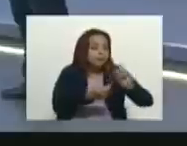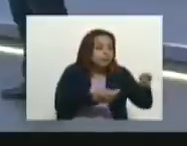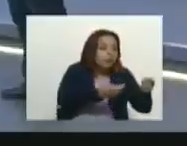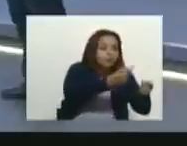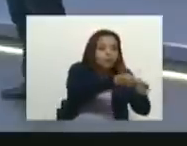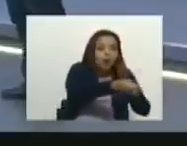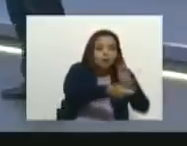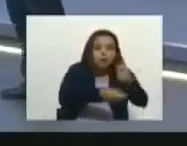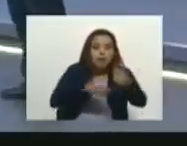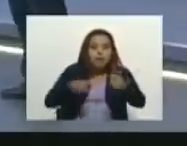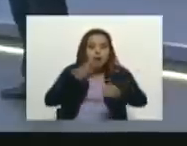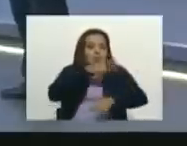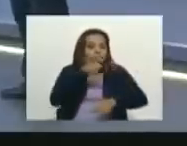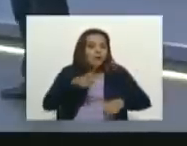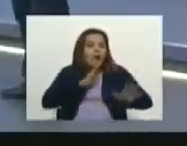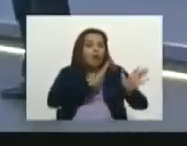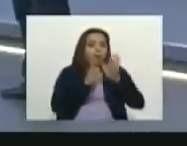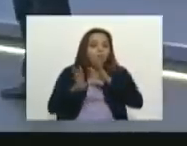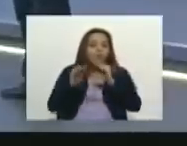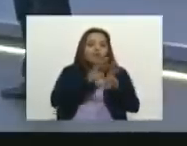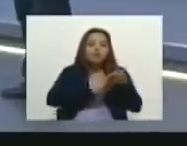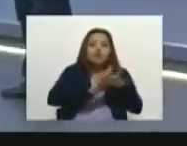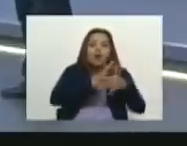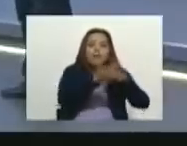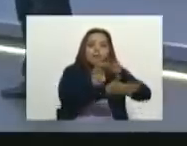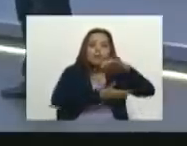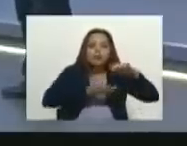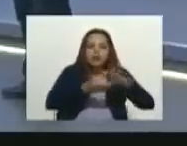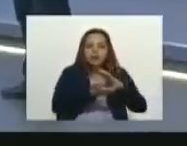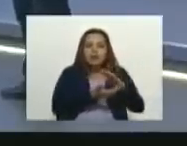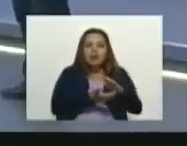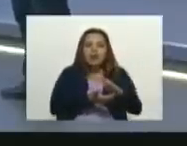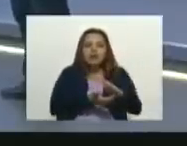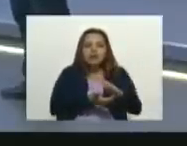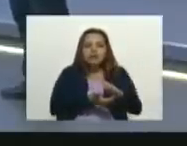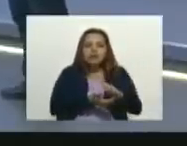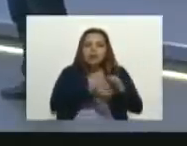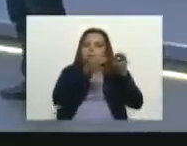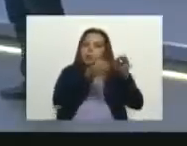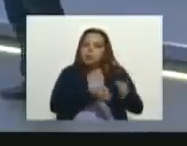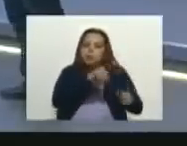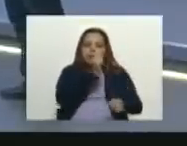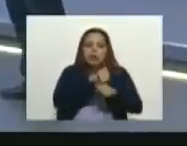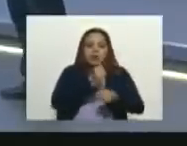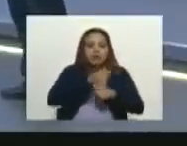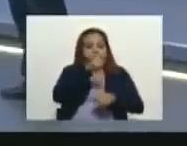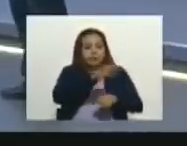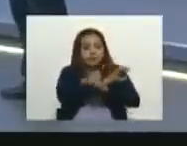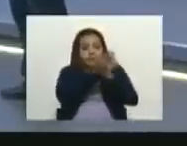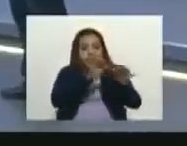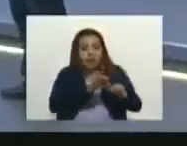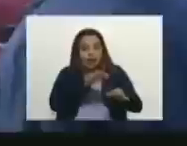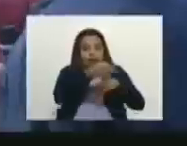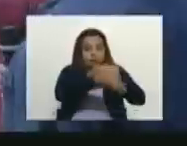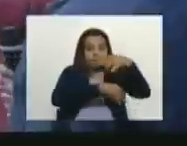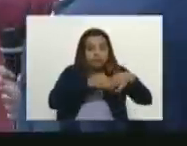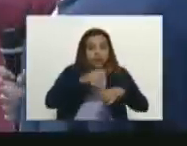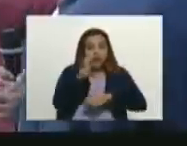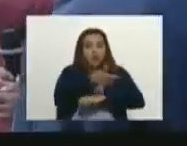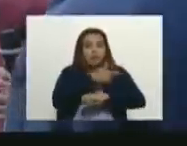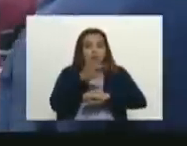pueblo, en el poder popular, en resolver los problemas con eficiencia. Es una herramienta, como dice el gobernador Rafael